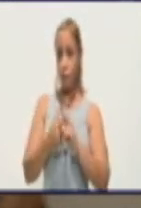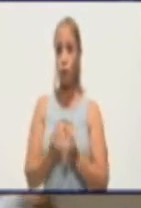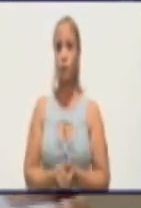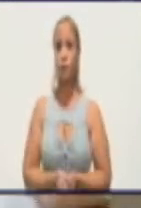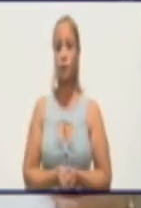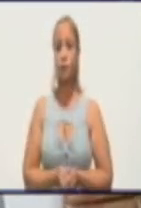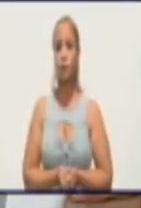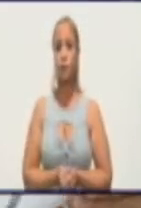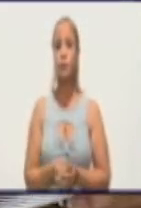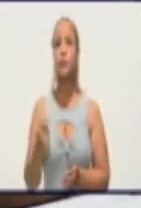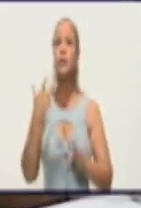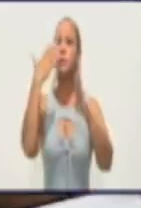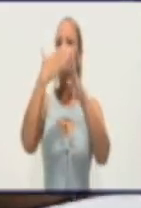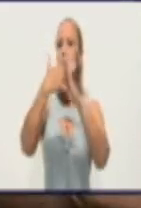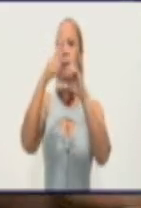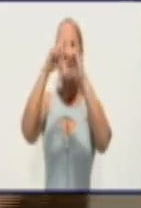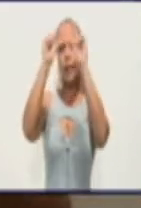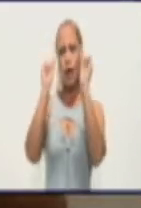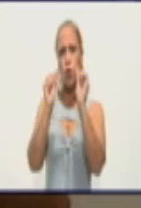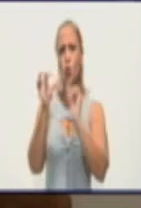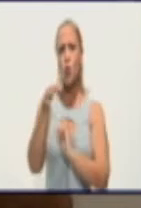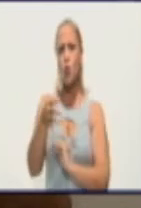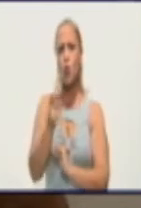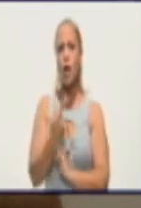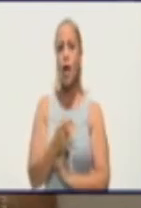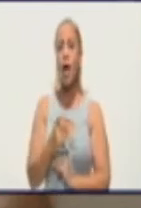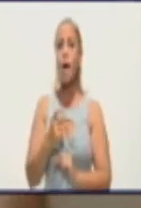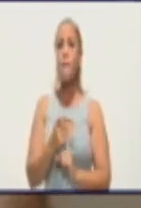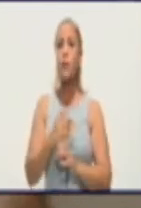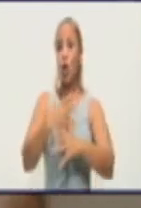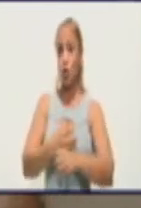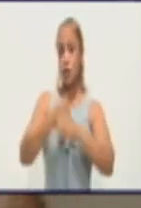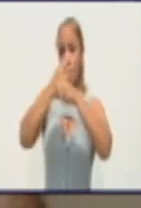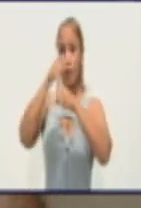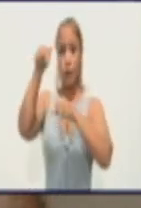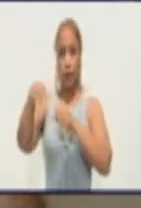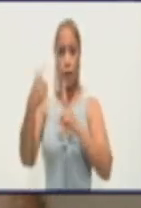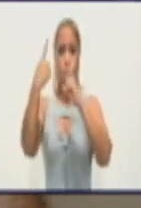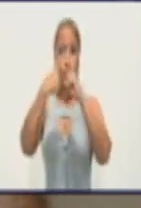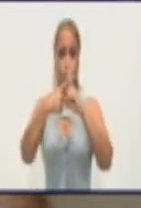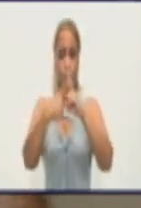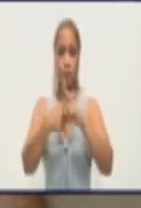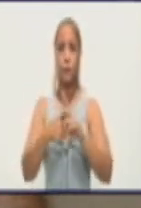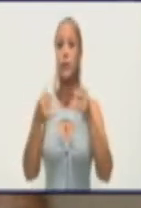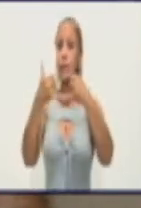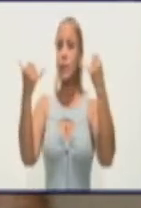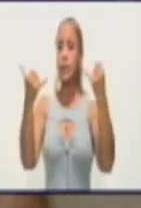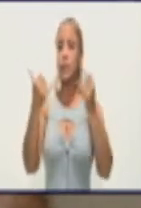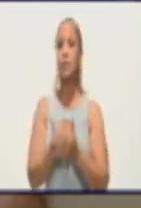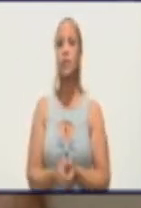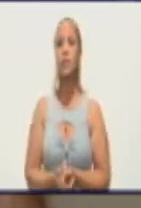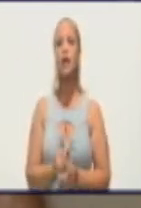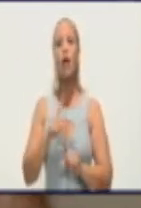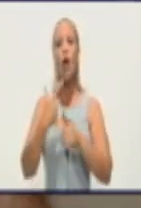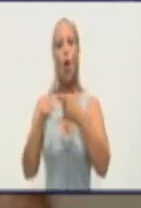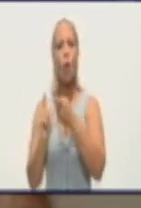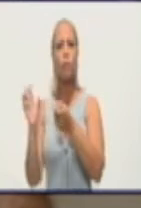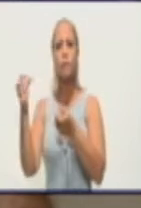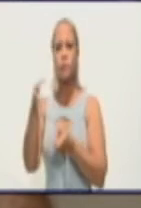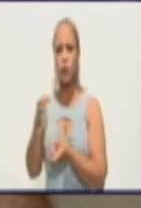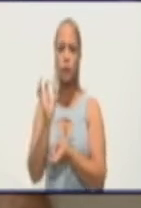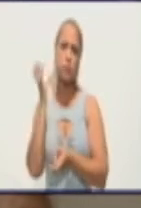municipios medialuna el circuito rosa la bayamesa en bayamo circuito circuito horacio rodríguez en manzanillo